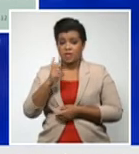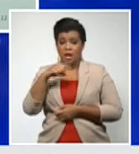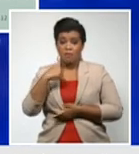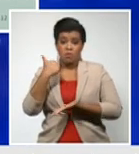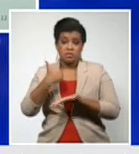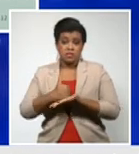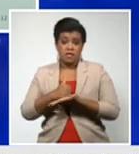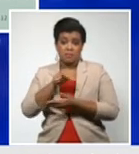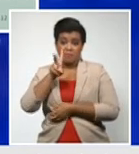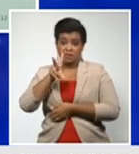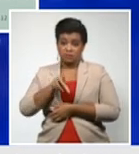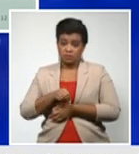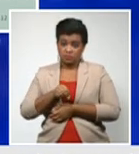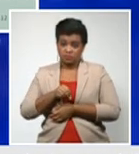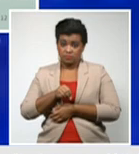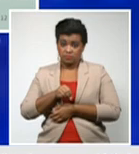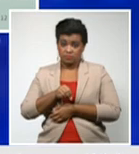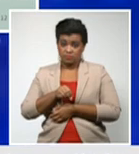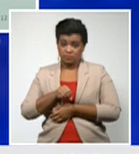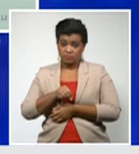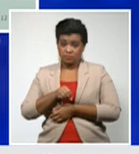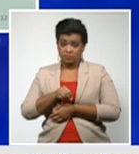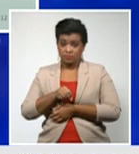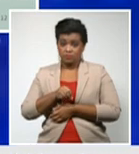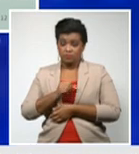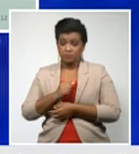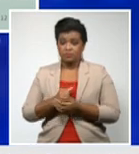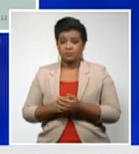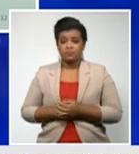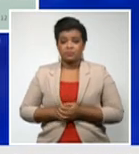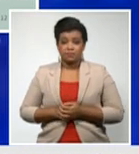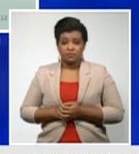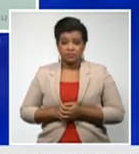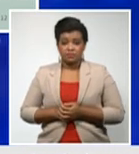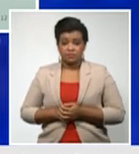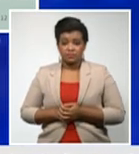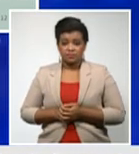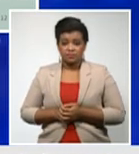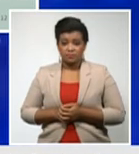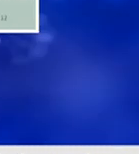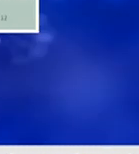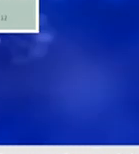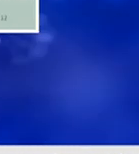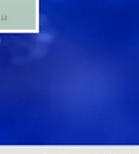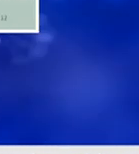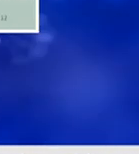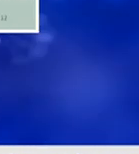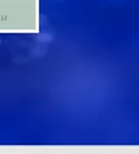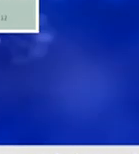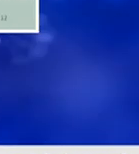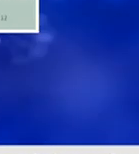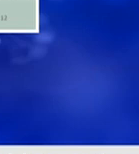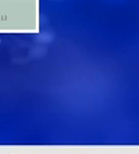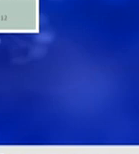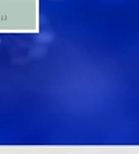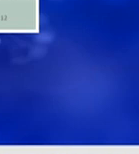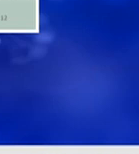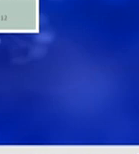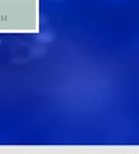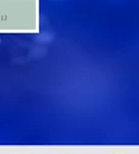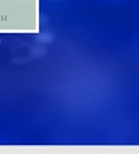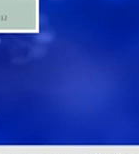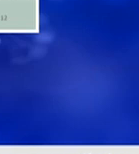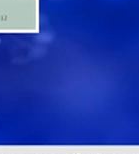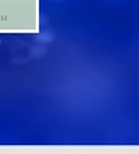20, le sigue Florida con 10, Céspedes con 3, Minas con 2 y